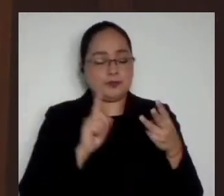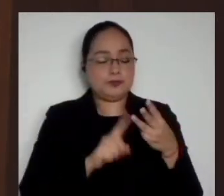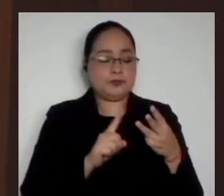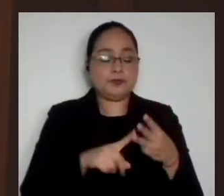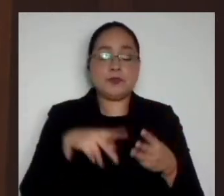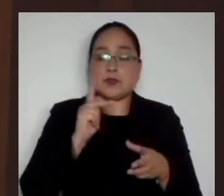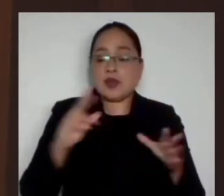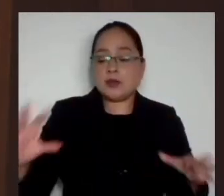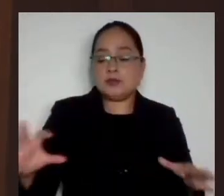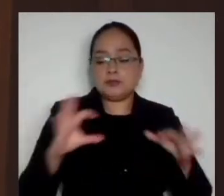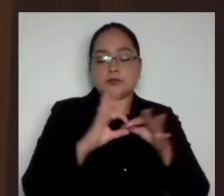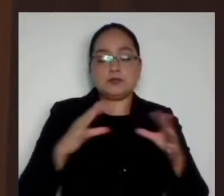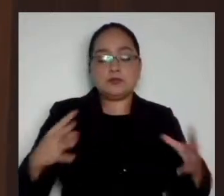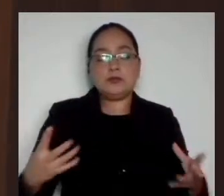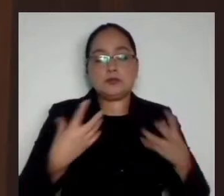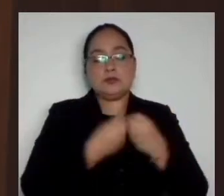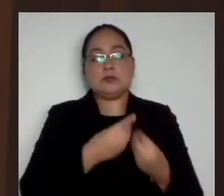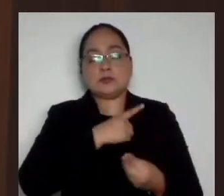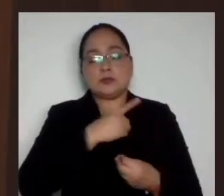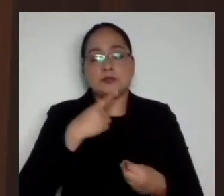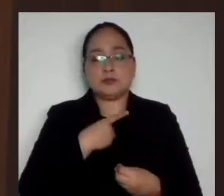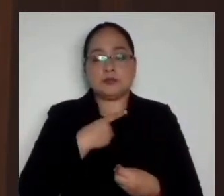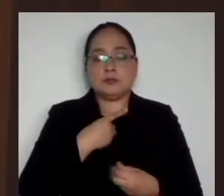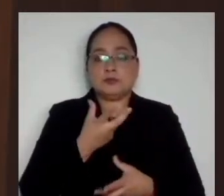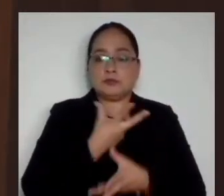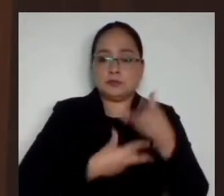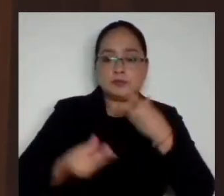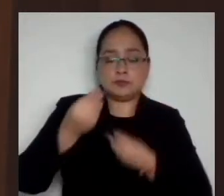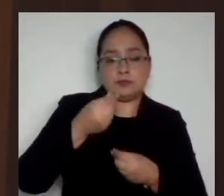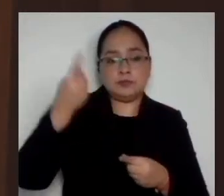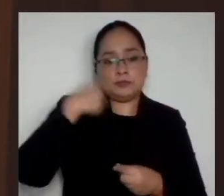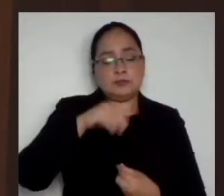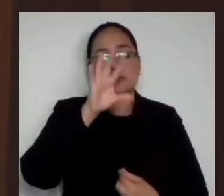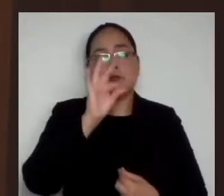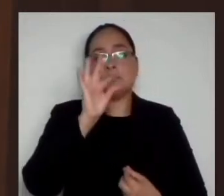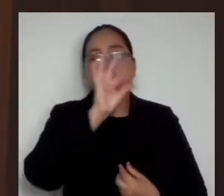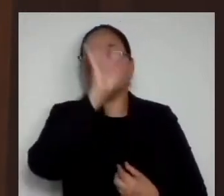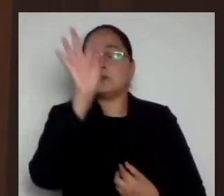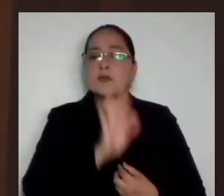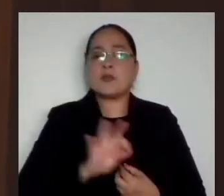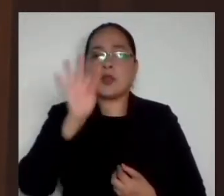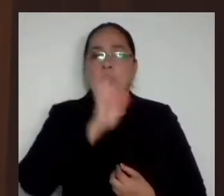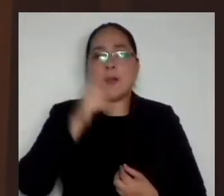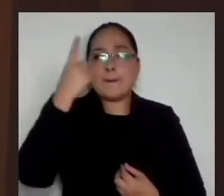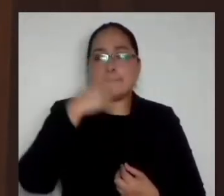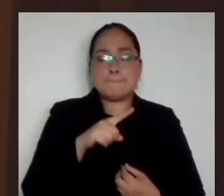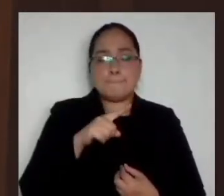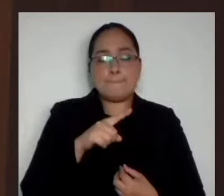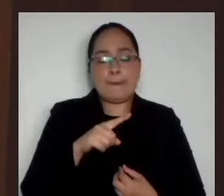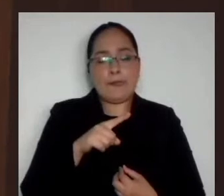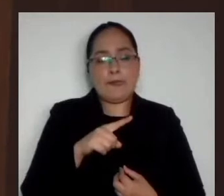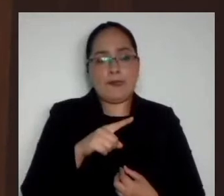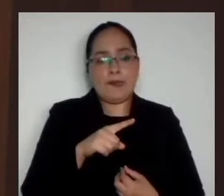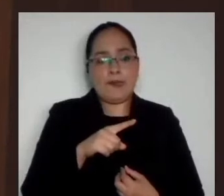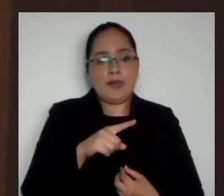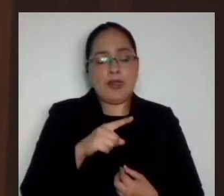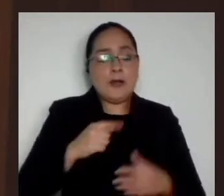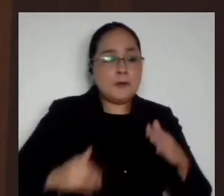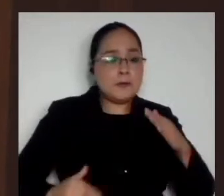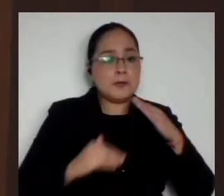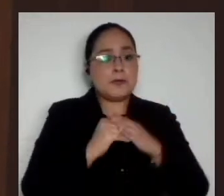estarás sujeto a que se invierta el 40%, que se contrate hasta el